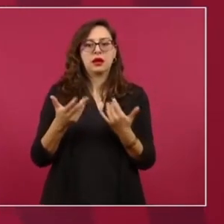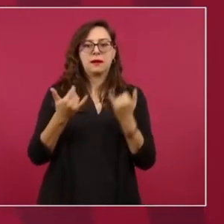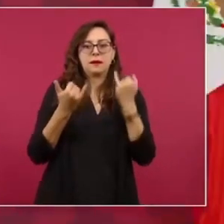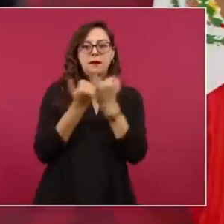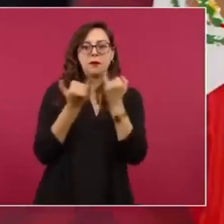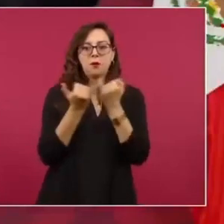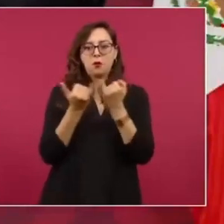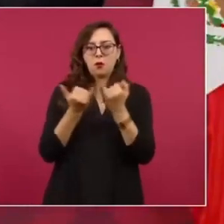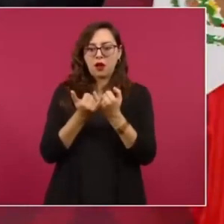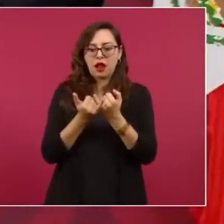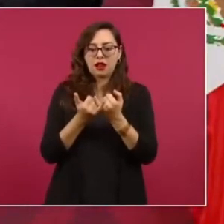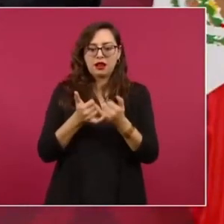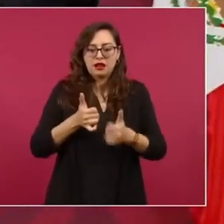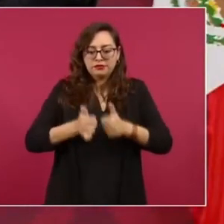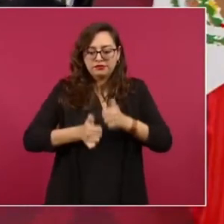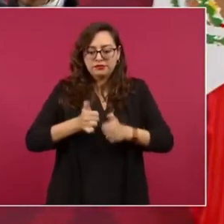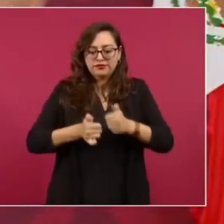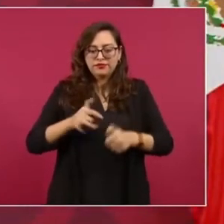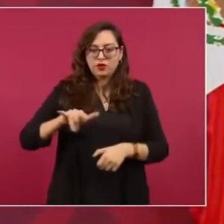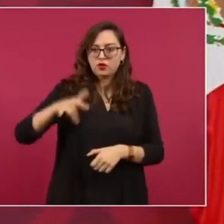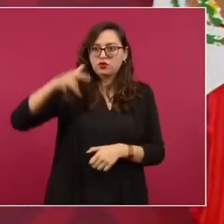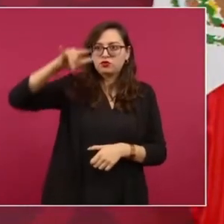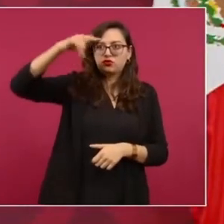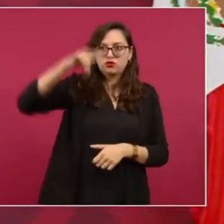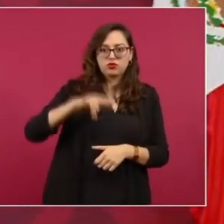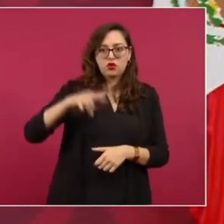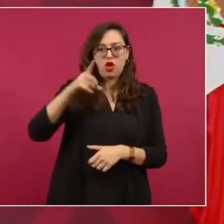que no se han podido utilizar,